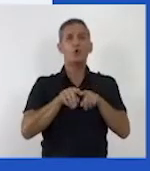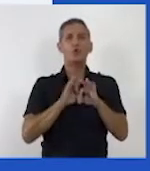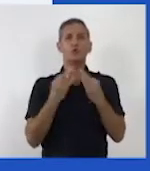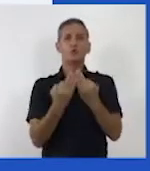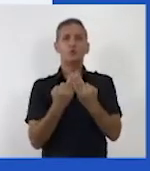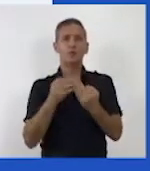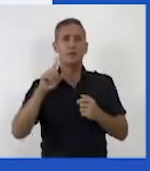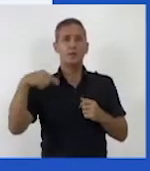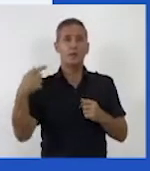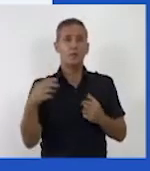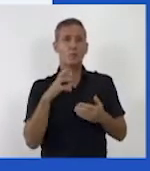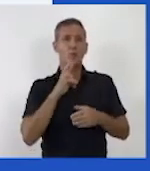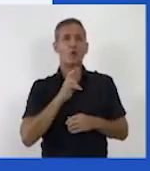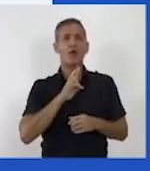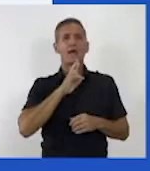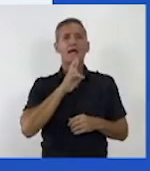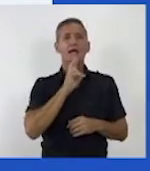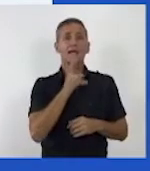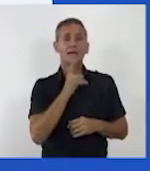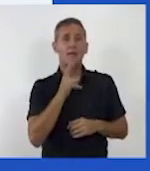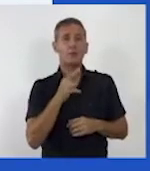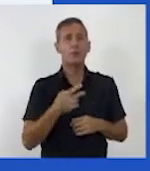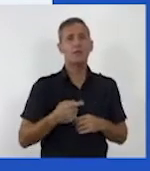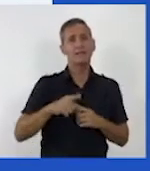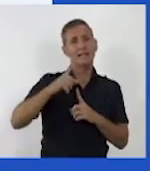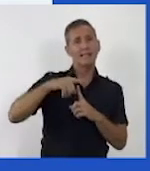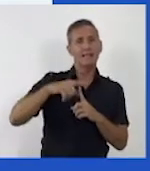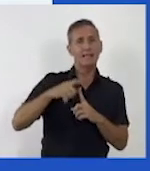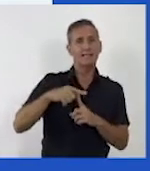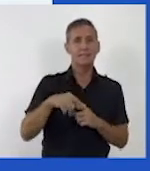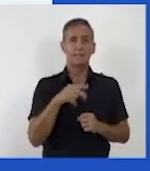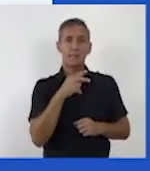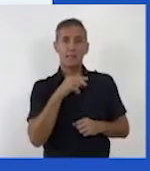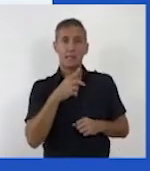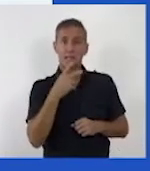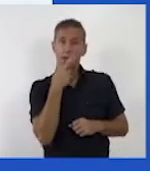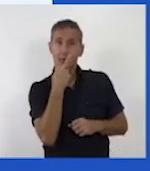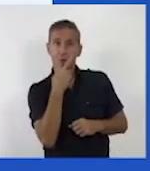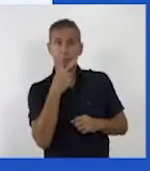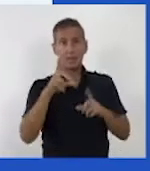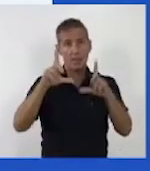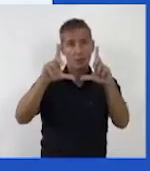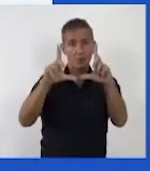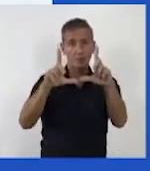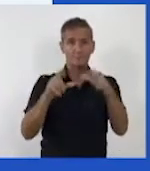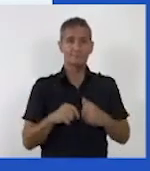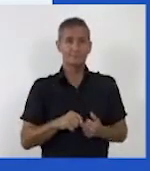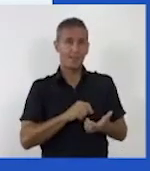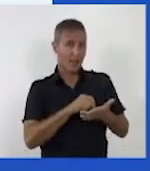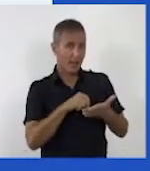puedan responder las actividades que aparecen y lo tienen ahí en pantalla anótenlo